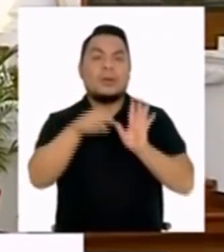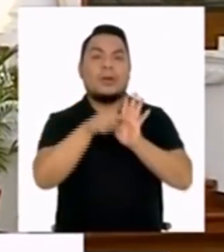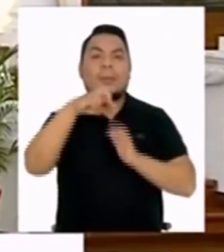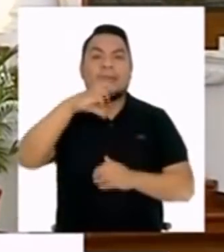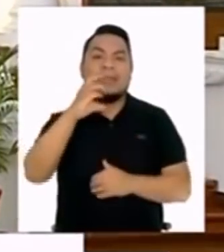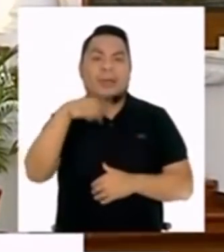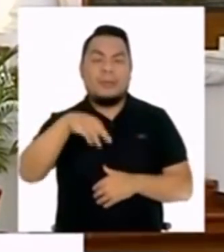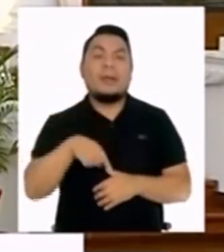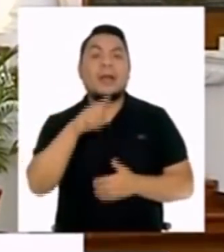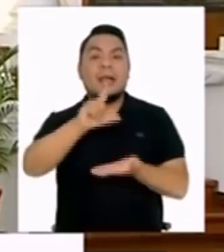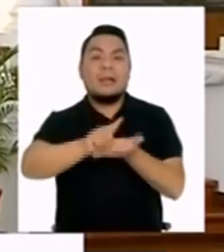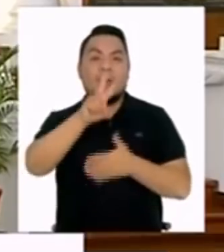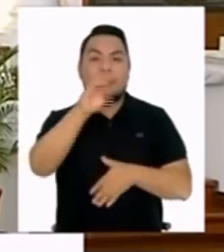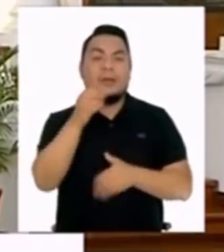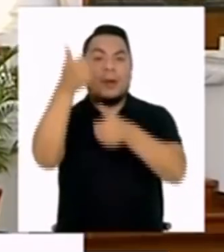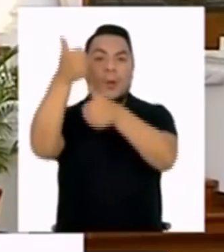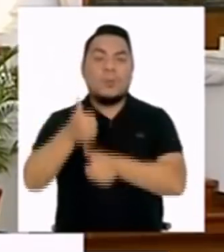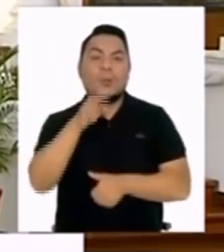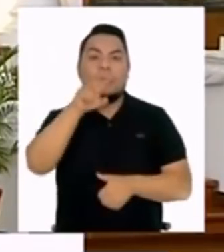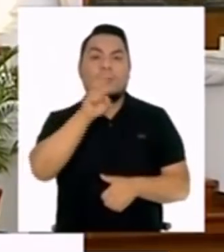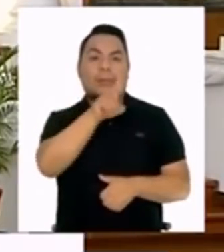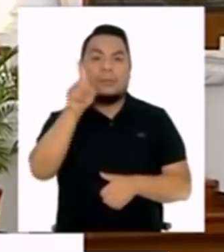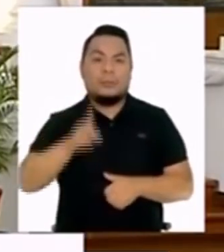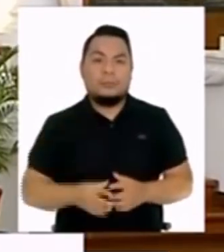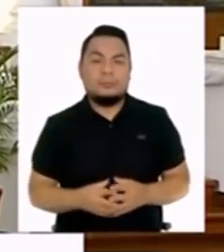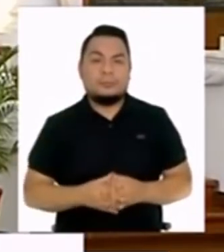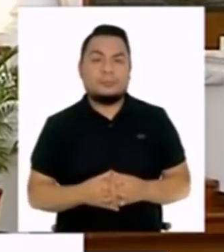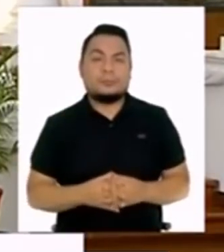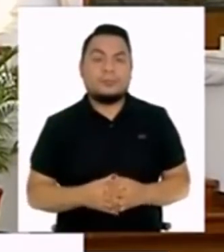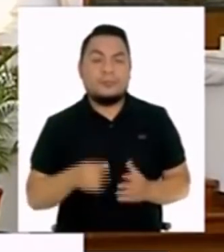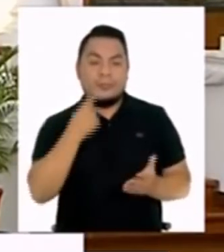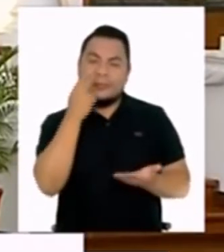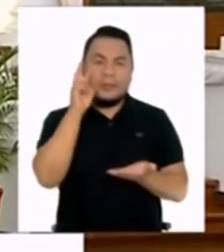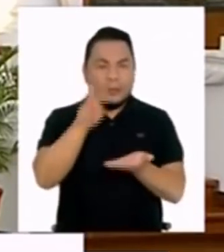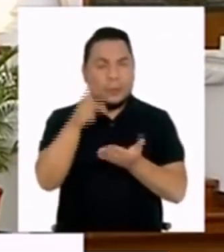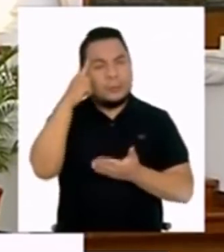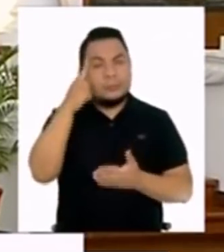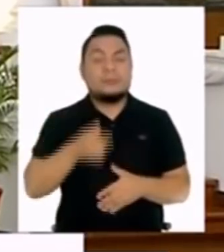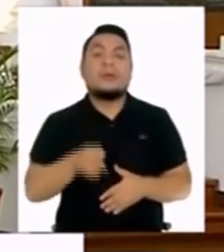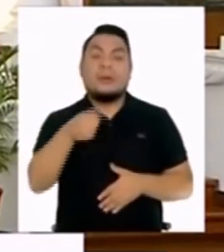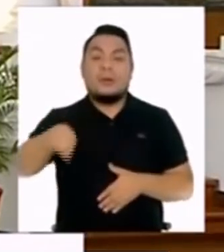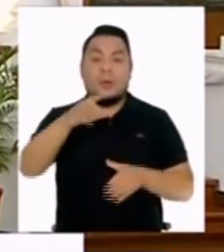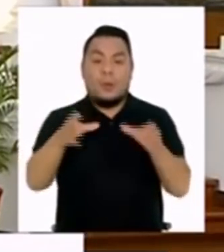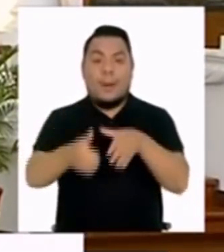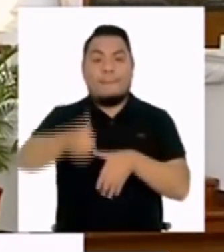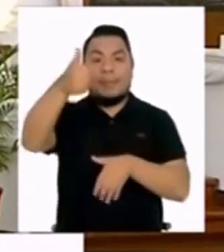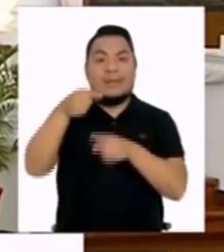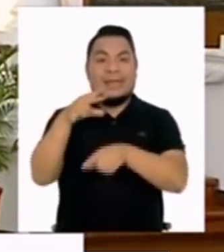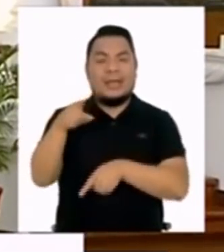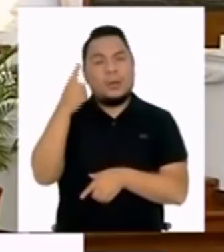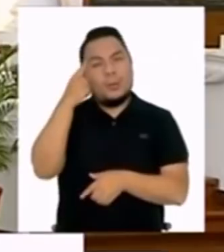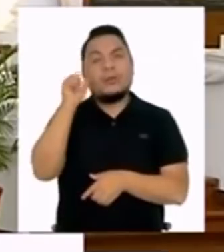095-2021-PCM, Lima, 20 de agosto de 2021. Vista la propuesta del señor Presidente del Consejo de